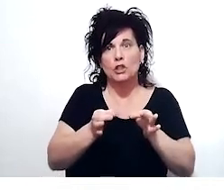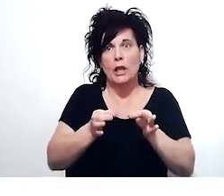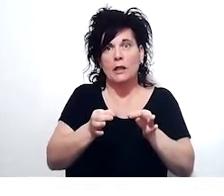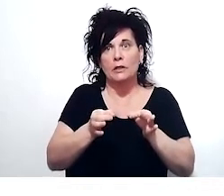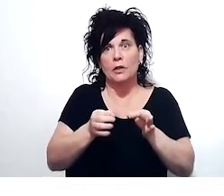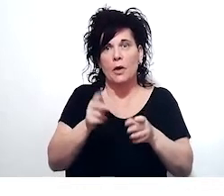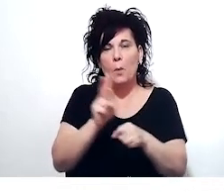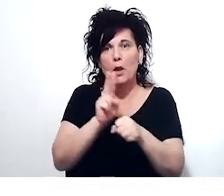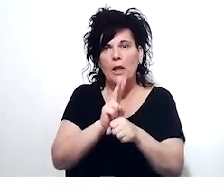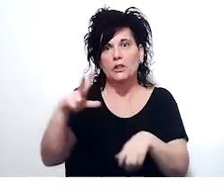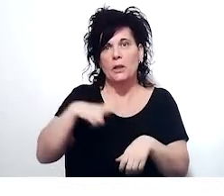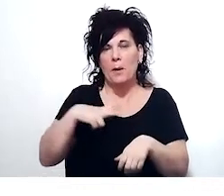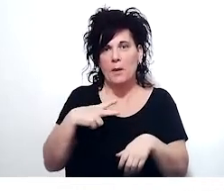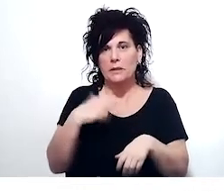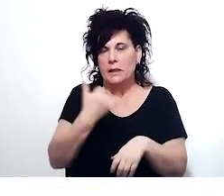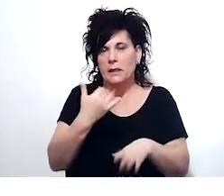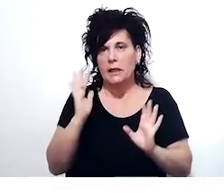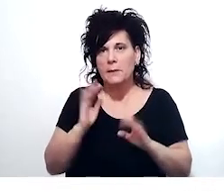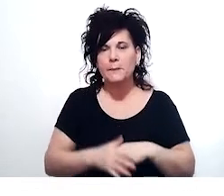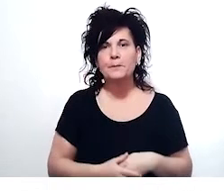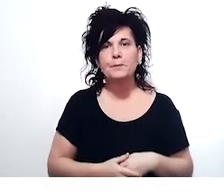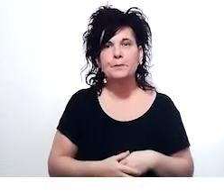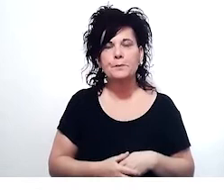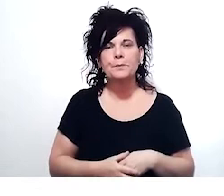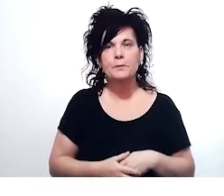de protección de datos personales.